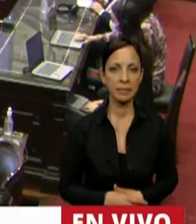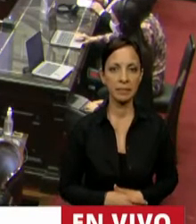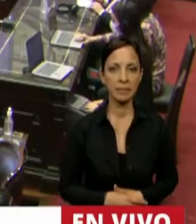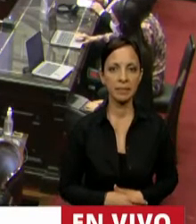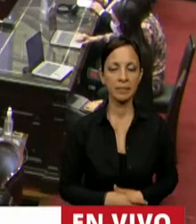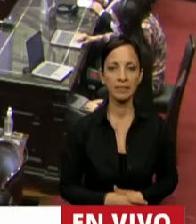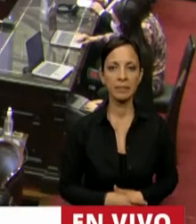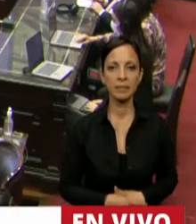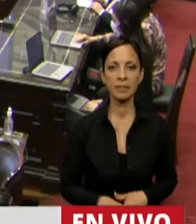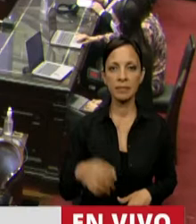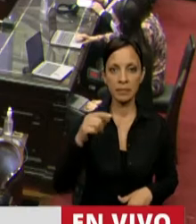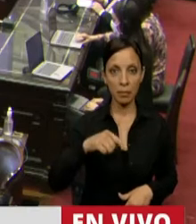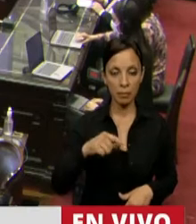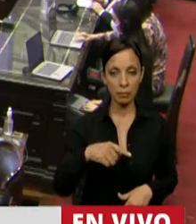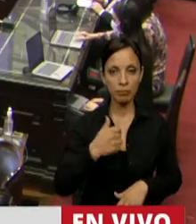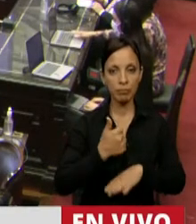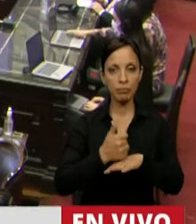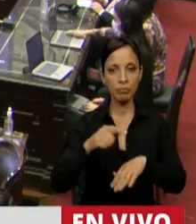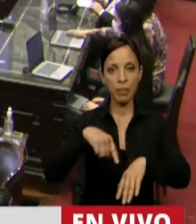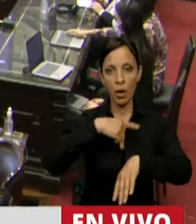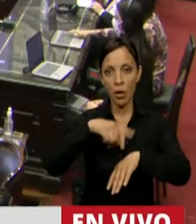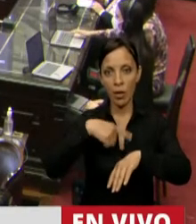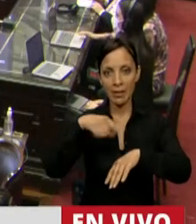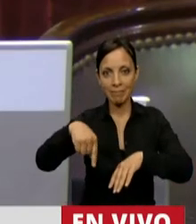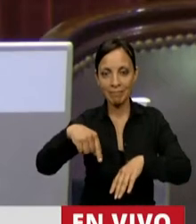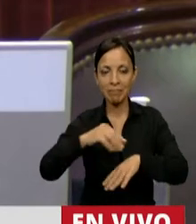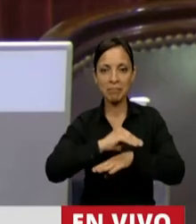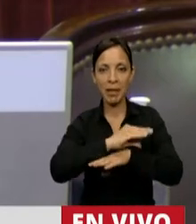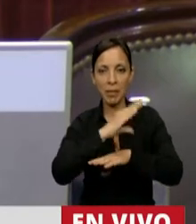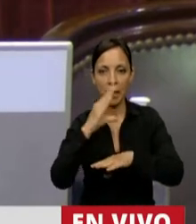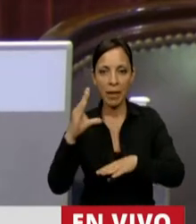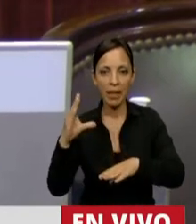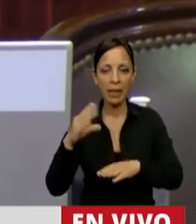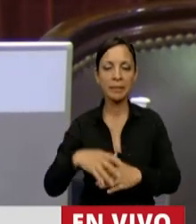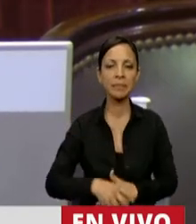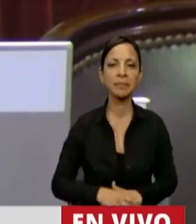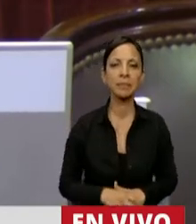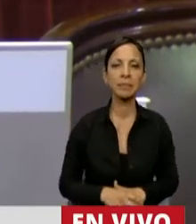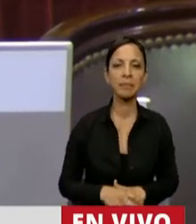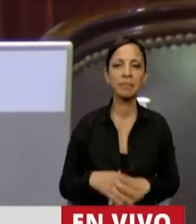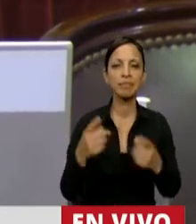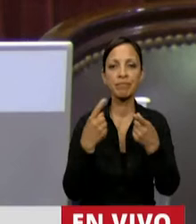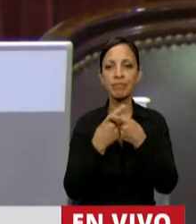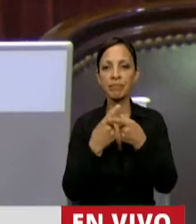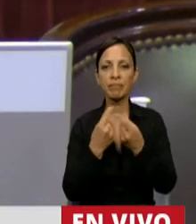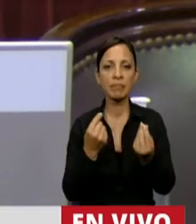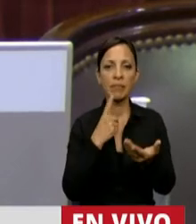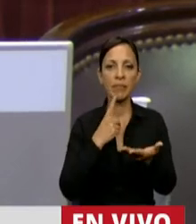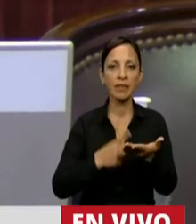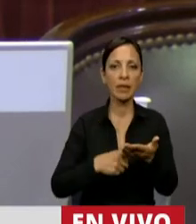Hoy estamos acá a estas horas de la madrugada para discutir una decisión